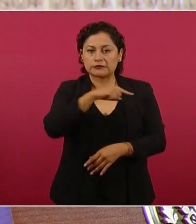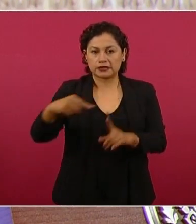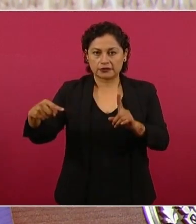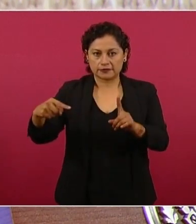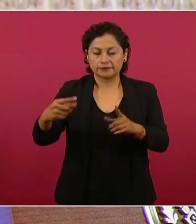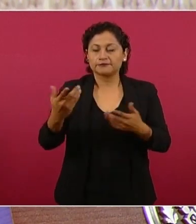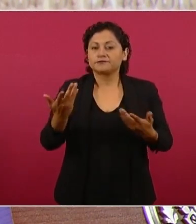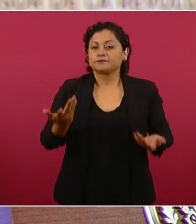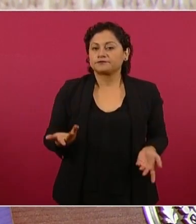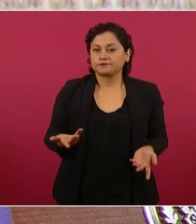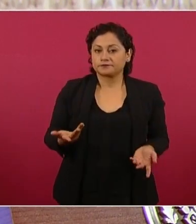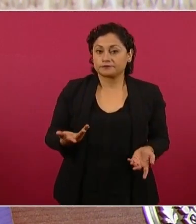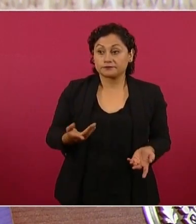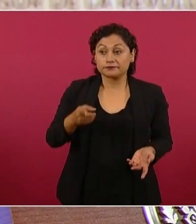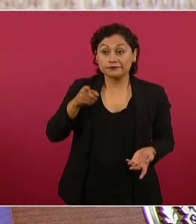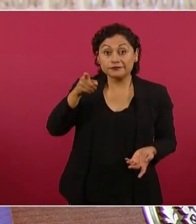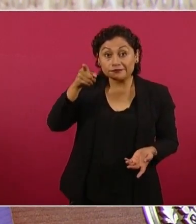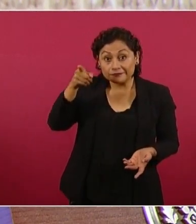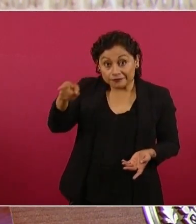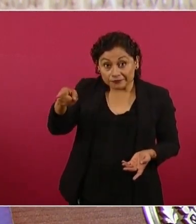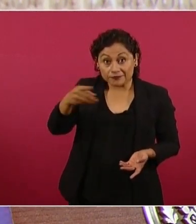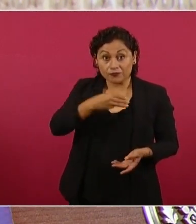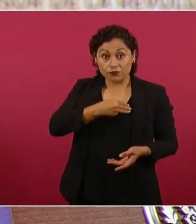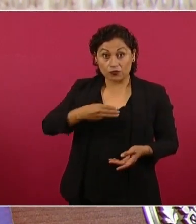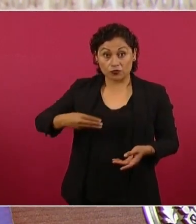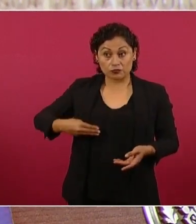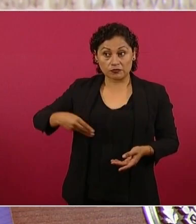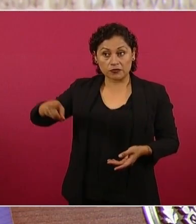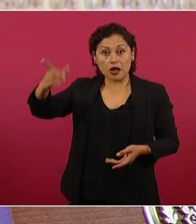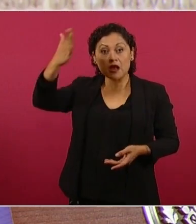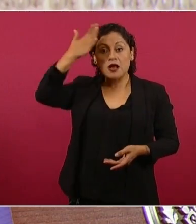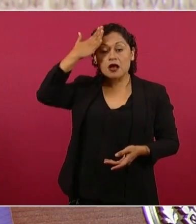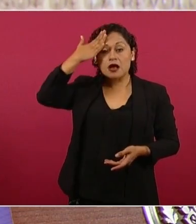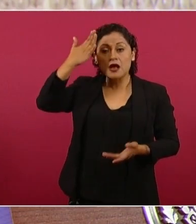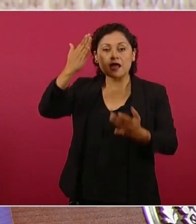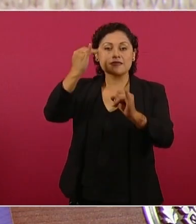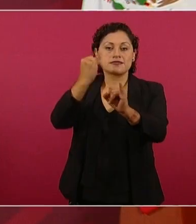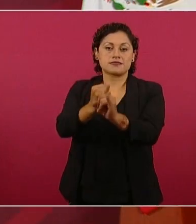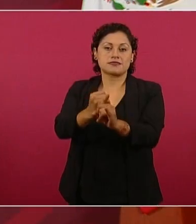Bueno, pues no hay internet en la cabecera municipal.